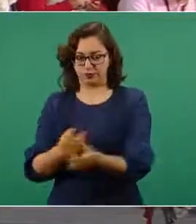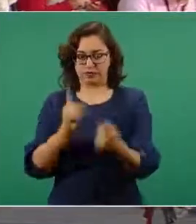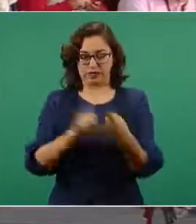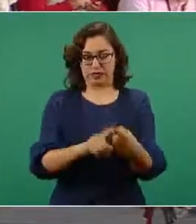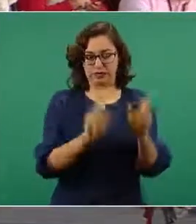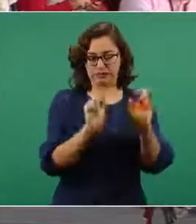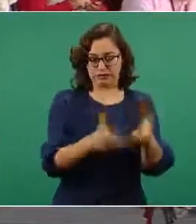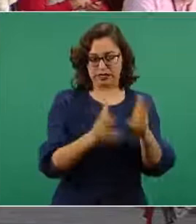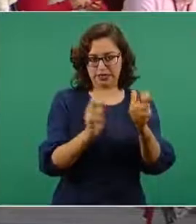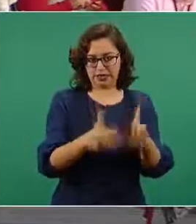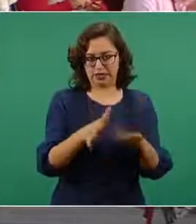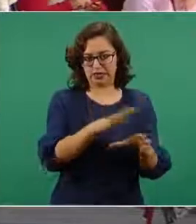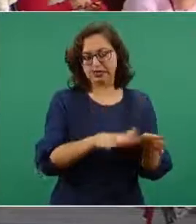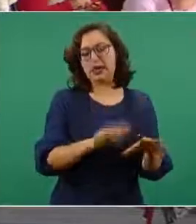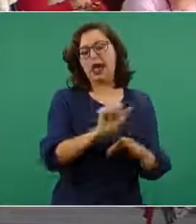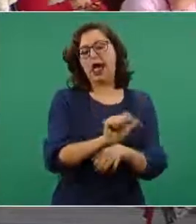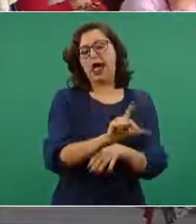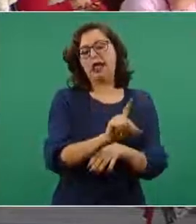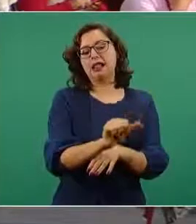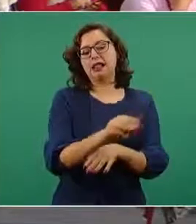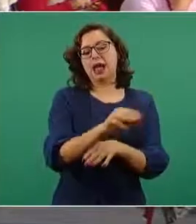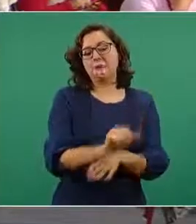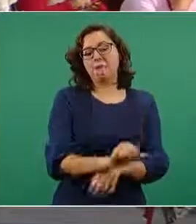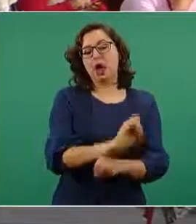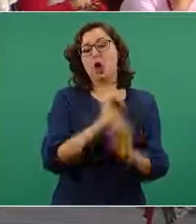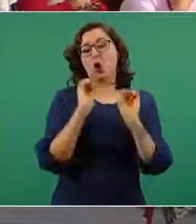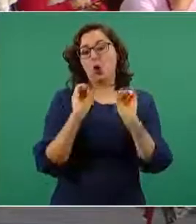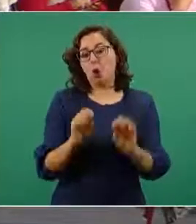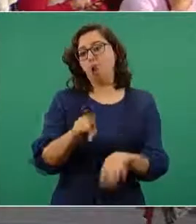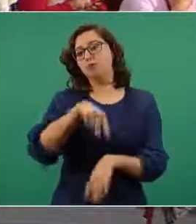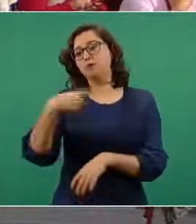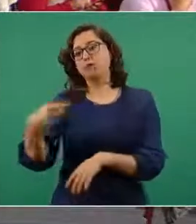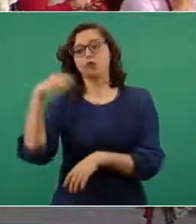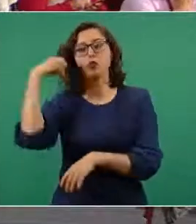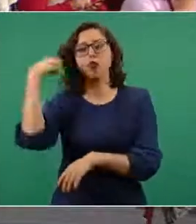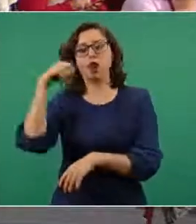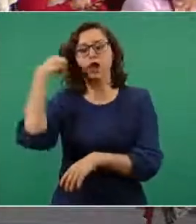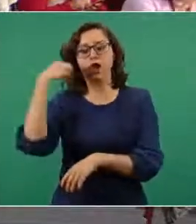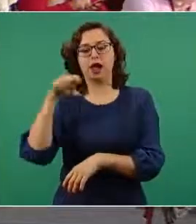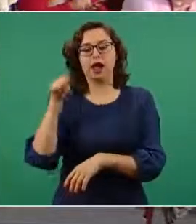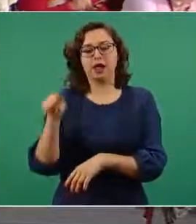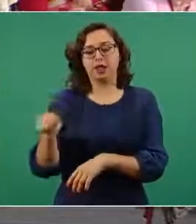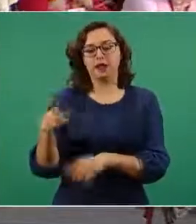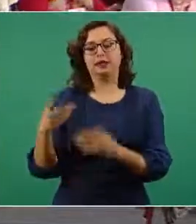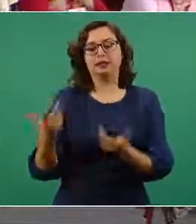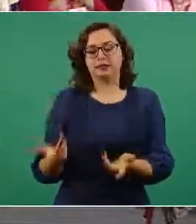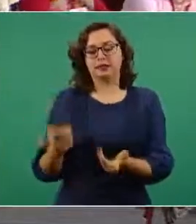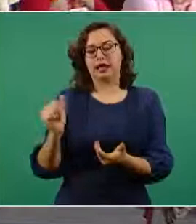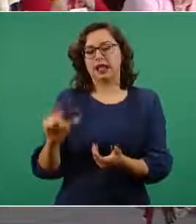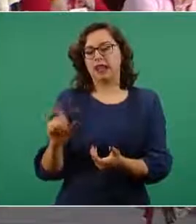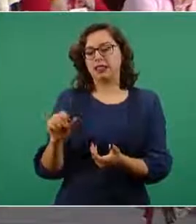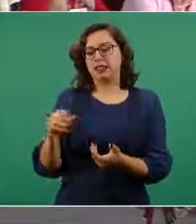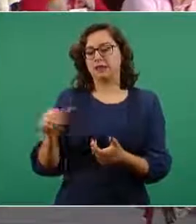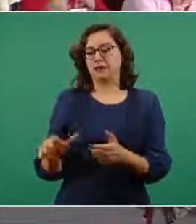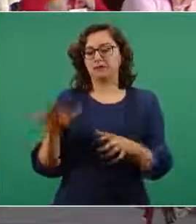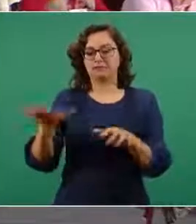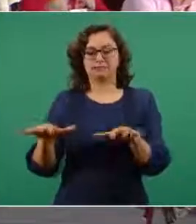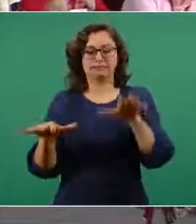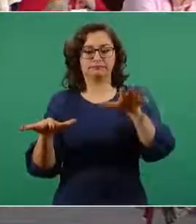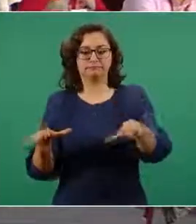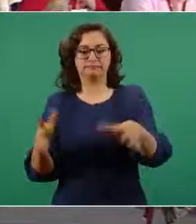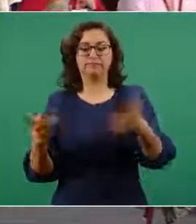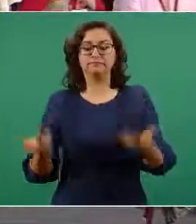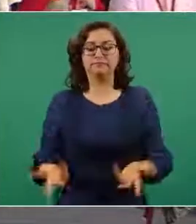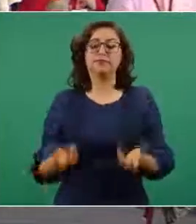Oaxaca. Y en ambos casos, y en otros que luego escuchamos en la mañanera o que escucho en la mañanera,